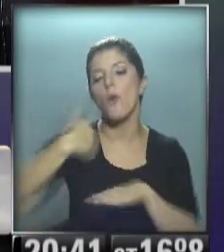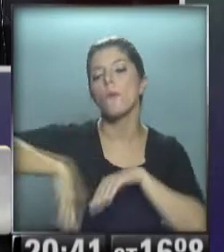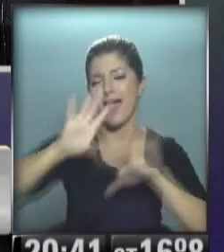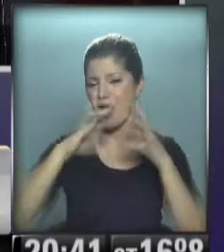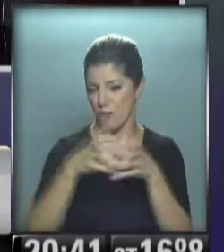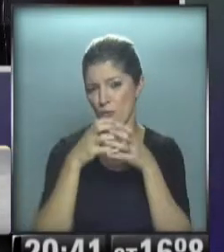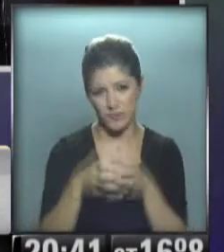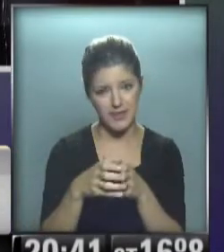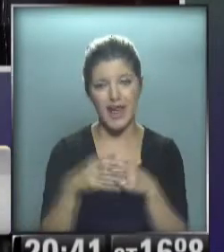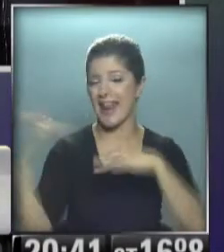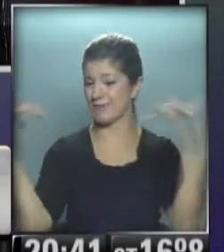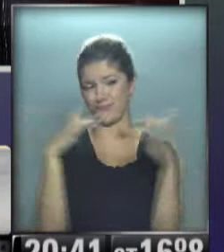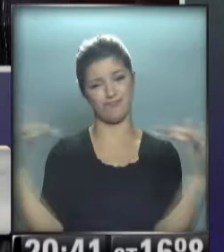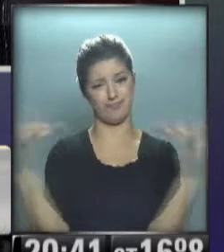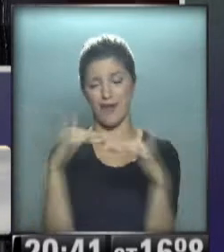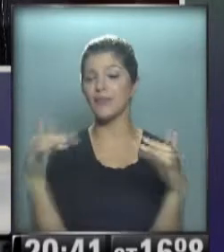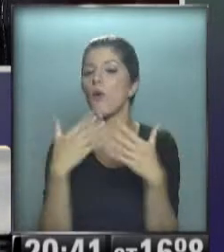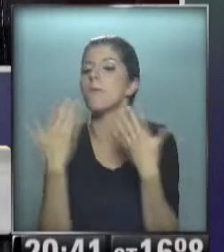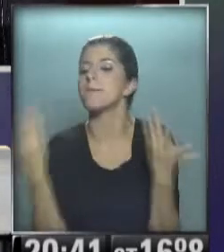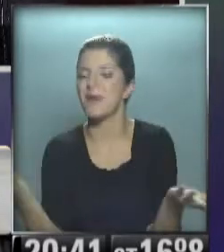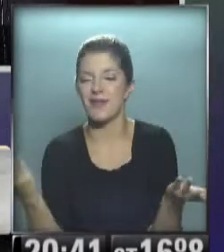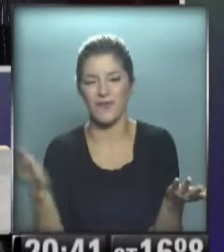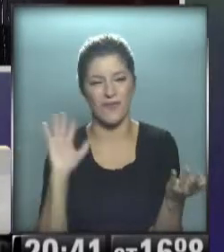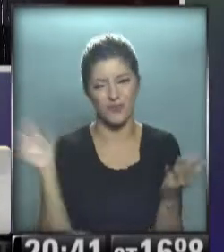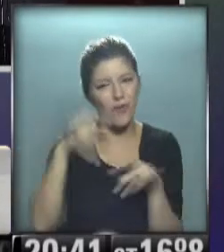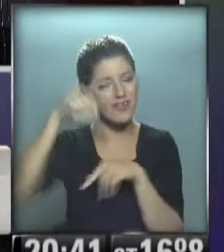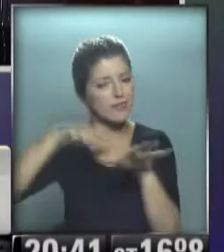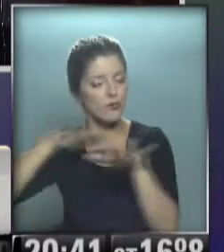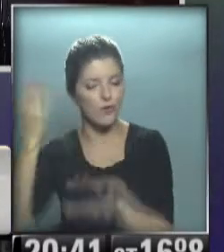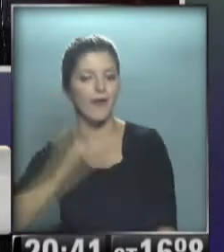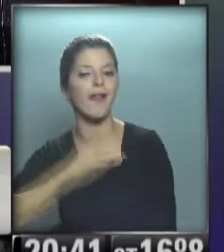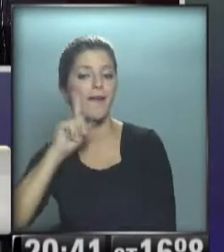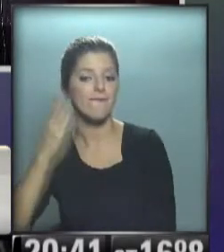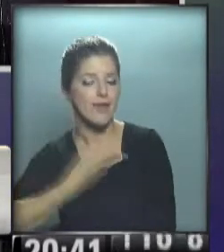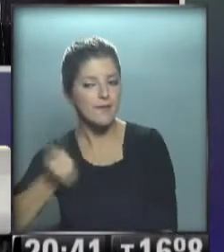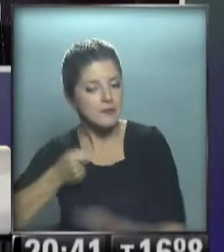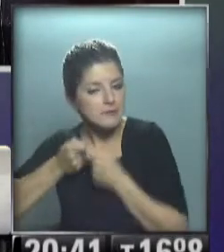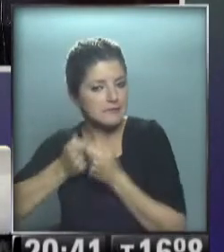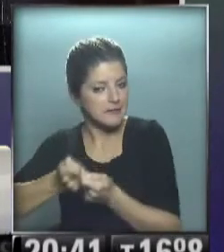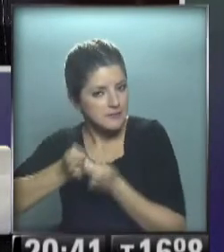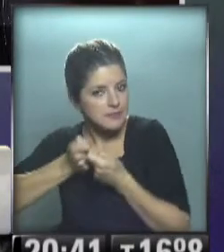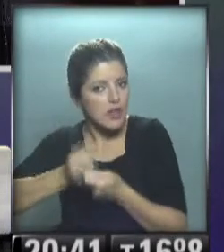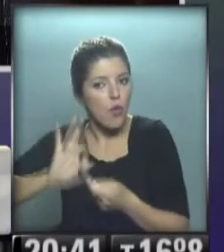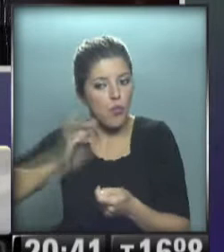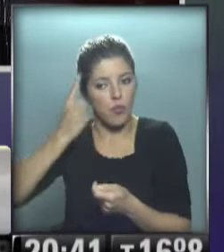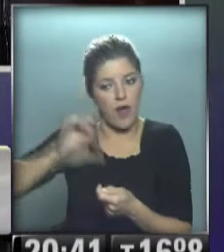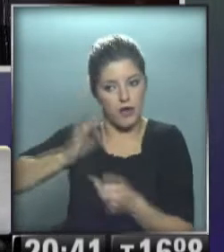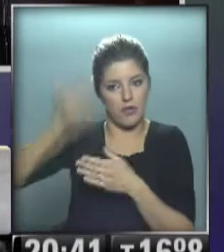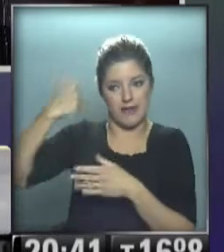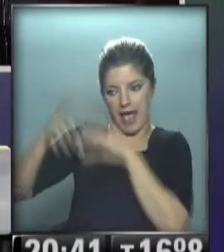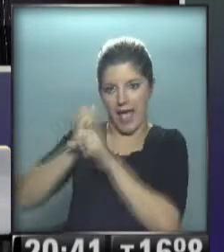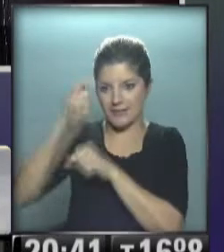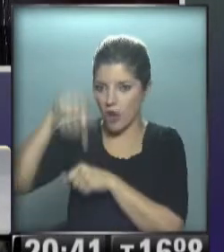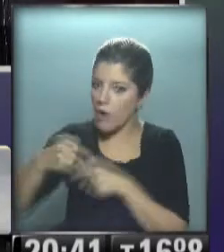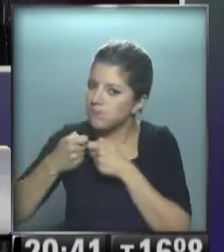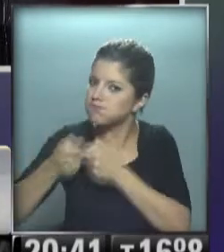va a rodar la pelota, pero todos estos detalles que la FIFA presionó durante el último año para que finalicen en